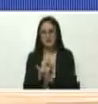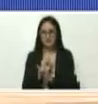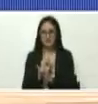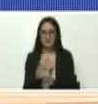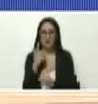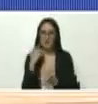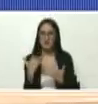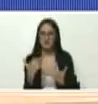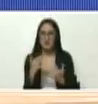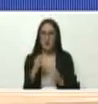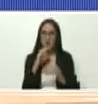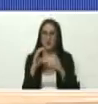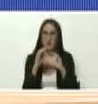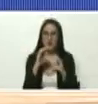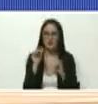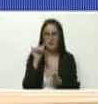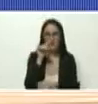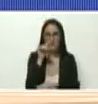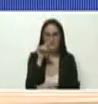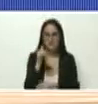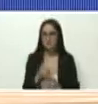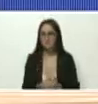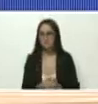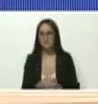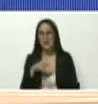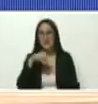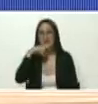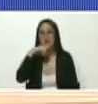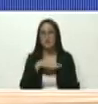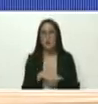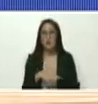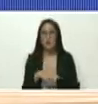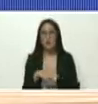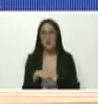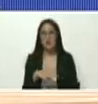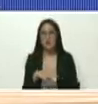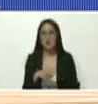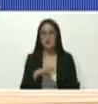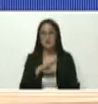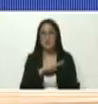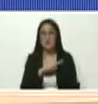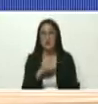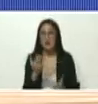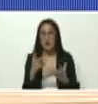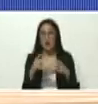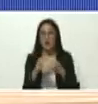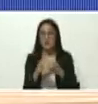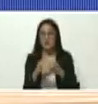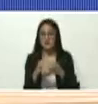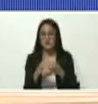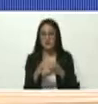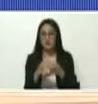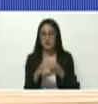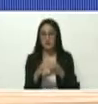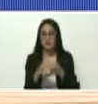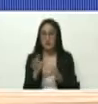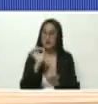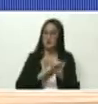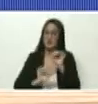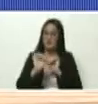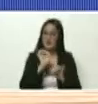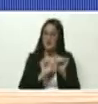los medios de comunicación, de lo que ha sido la historia gloriosa de esta organización que ha